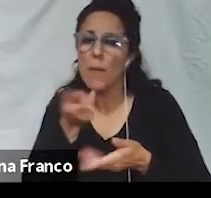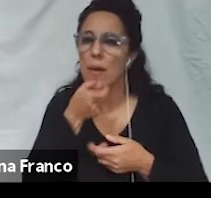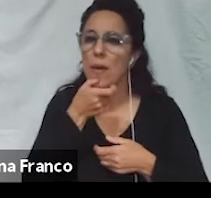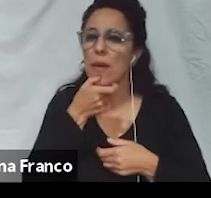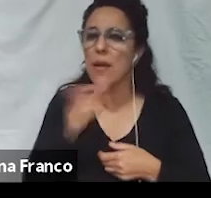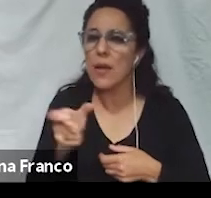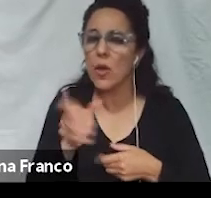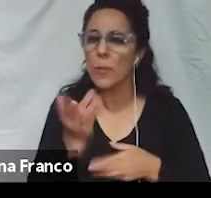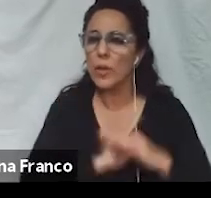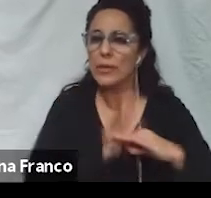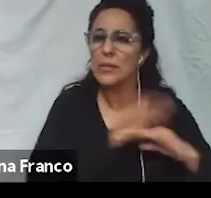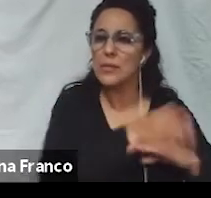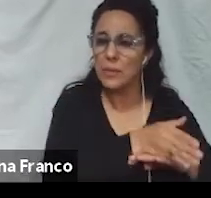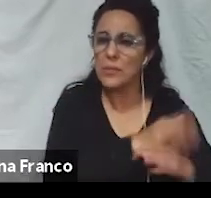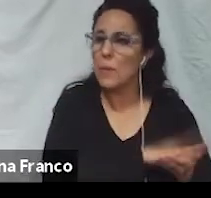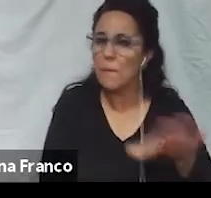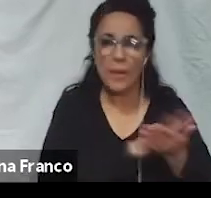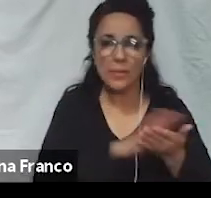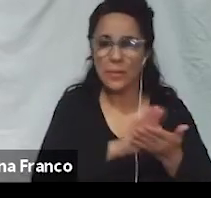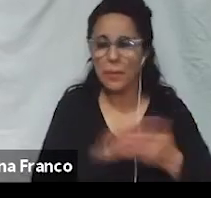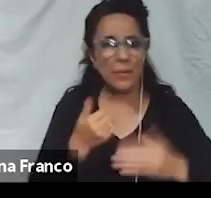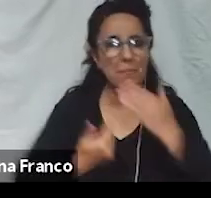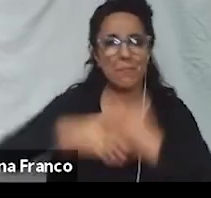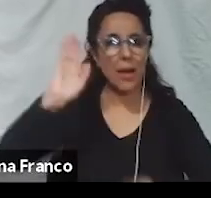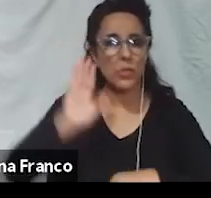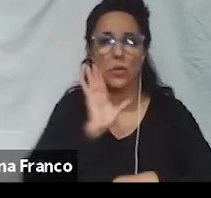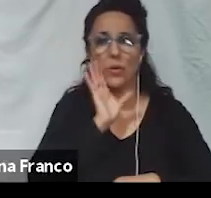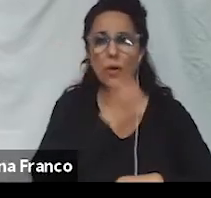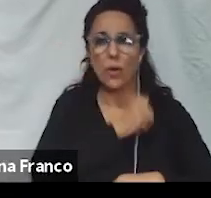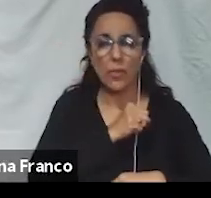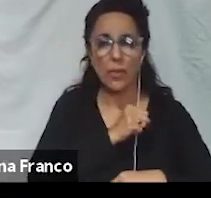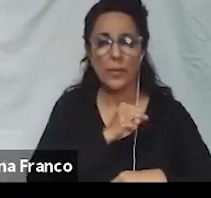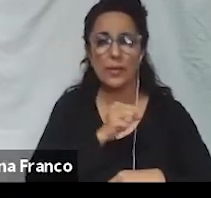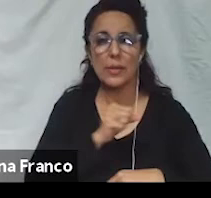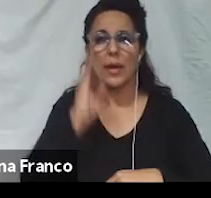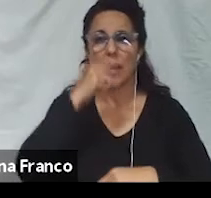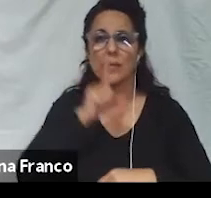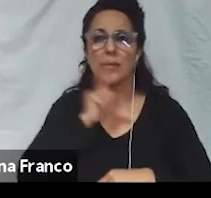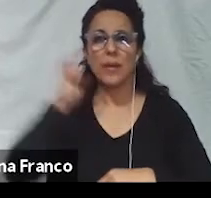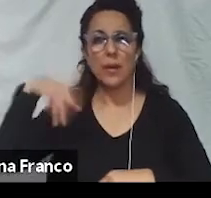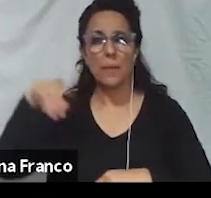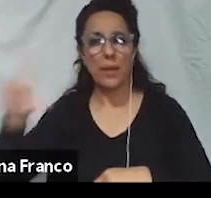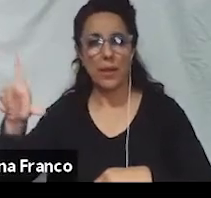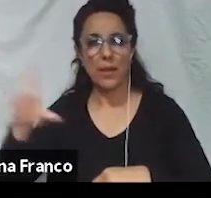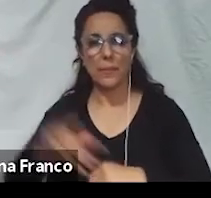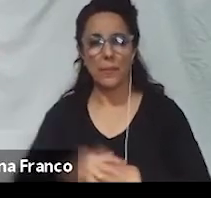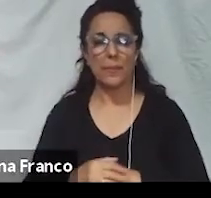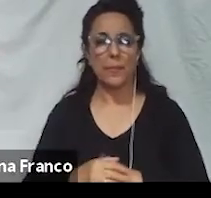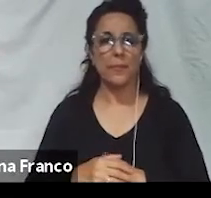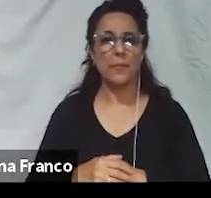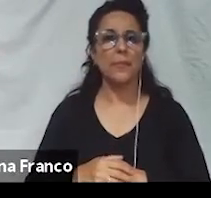nuestras recomendaciones en accesibilidad se basan más que nada en el código de HTML.